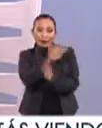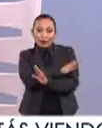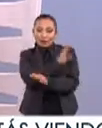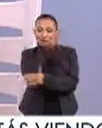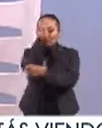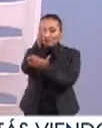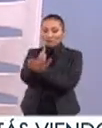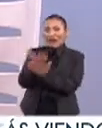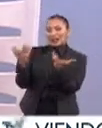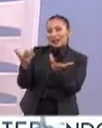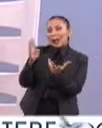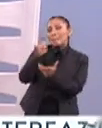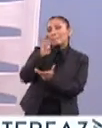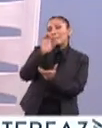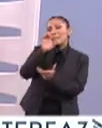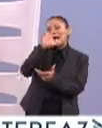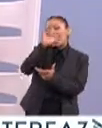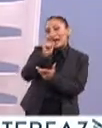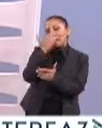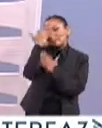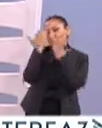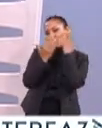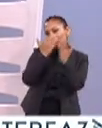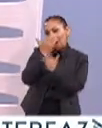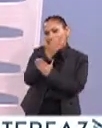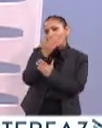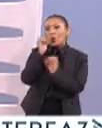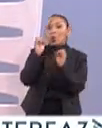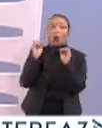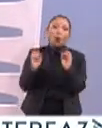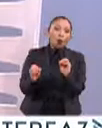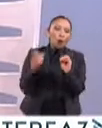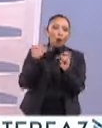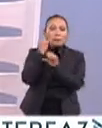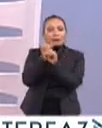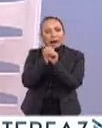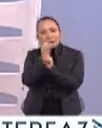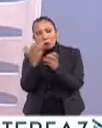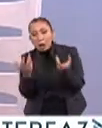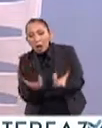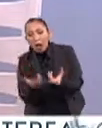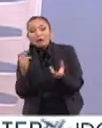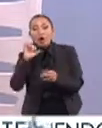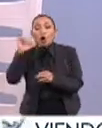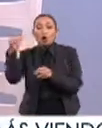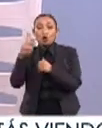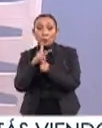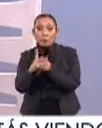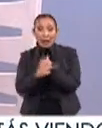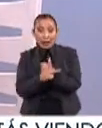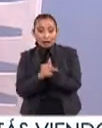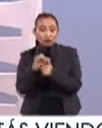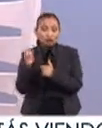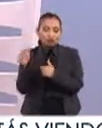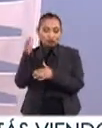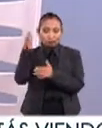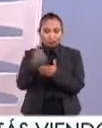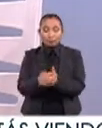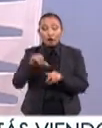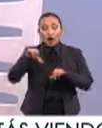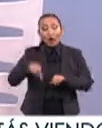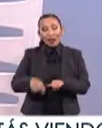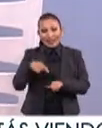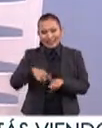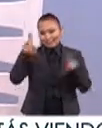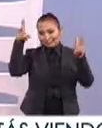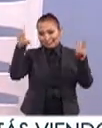oportunidad de realizar estancias académicas y de estudiar o investigaciones en otro lugar, en otro país. Hoy,